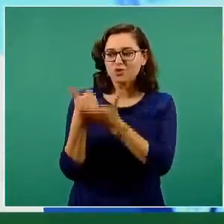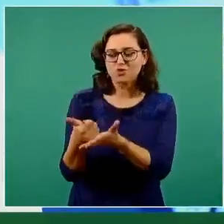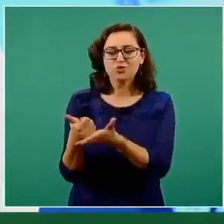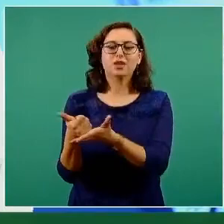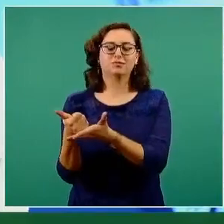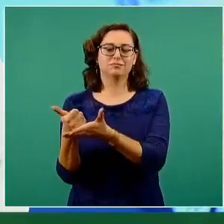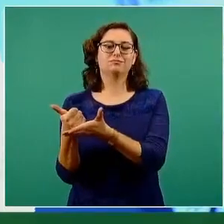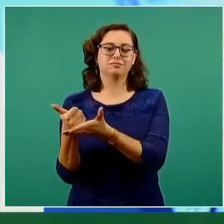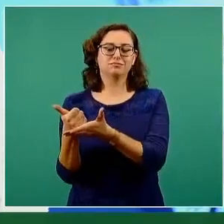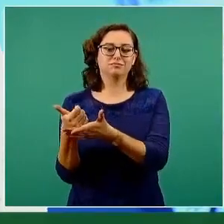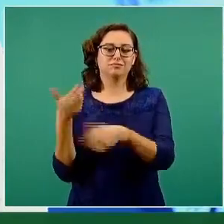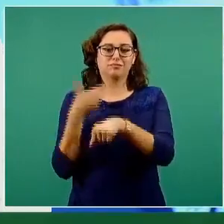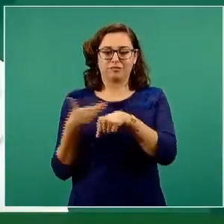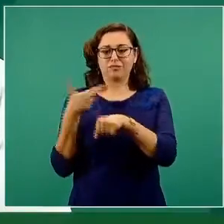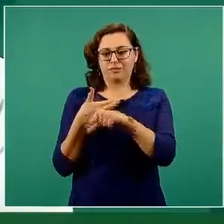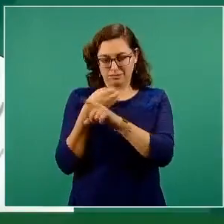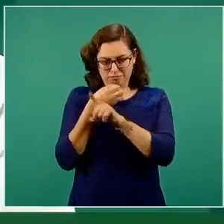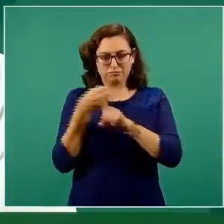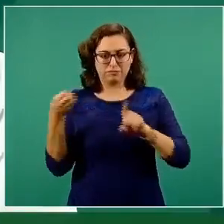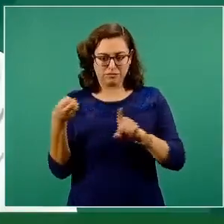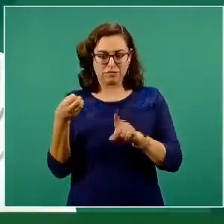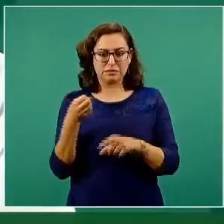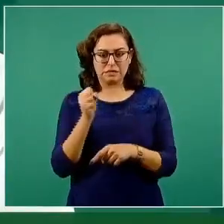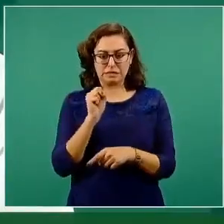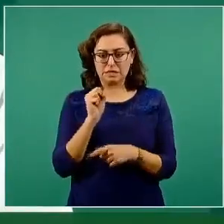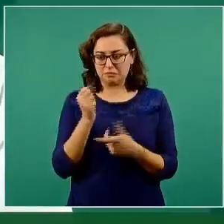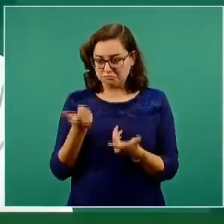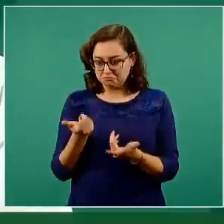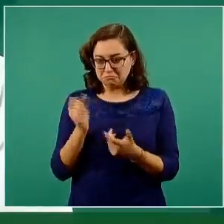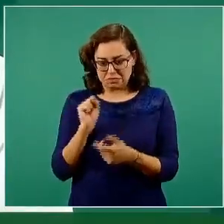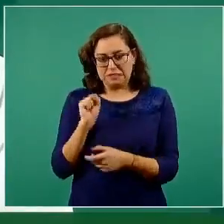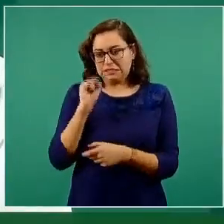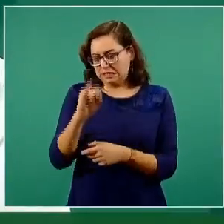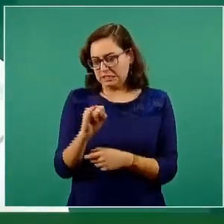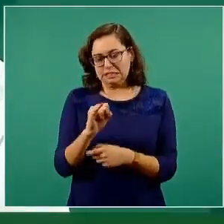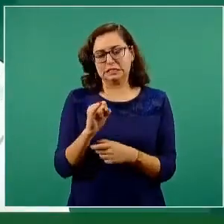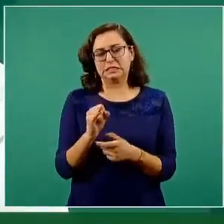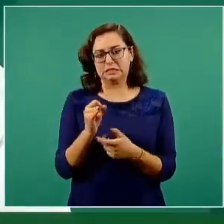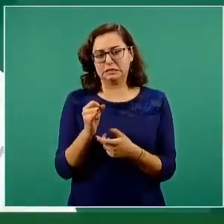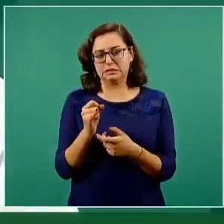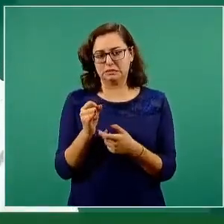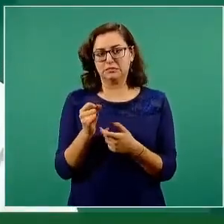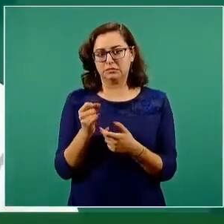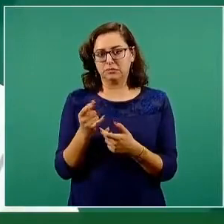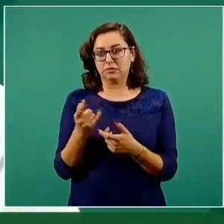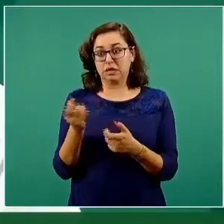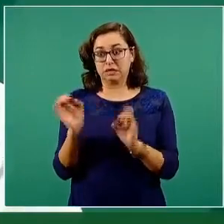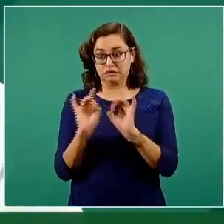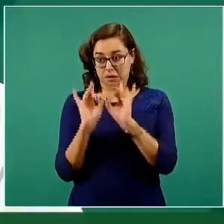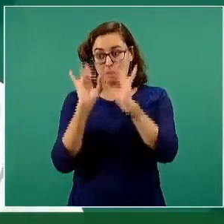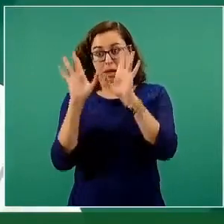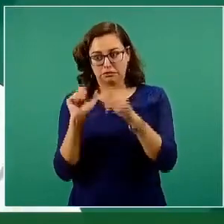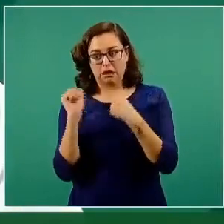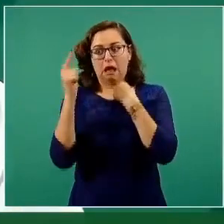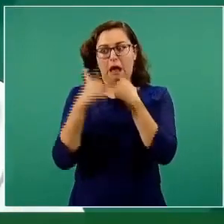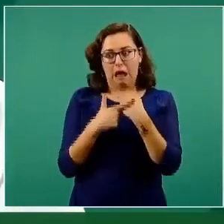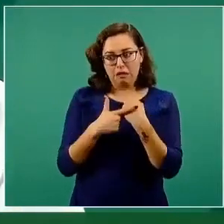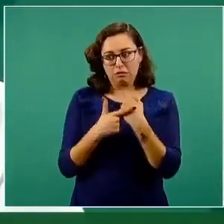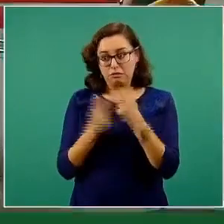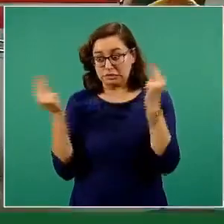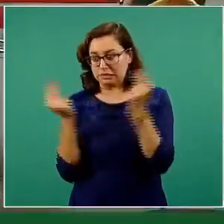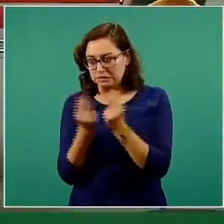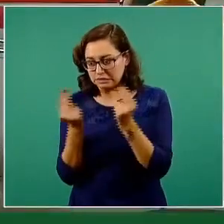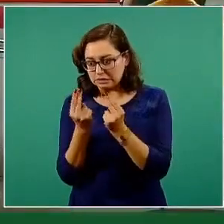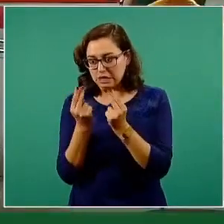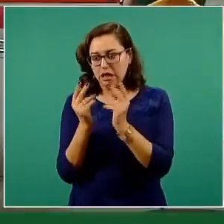por supuesto, esto es algo indispensable, de los mecanismos de referencia a atención especializada si es que existiera